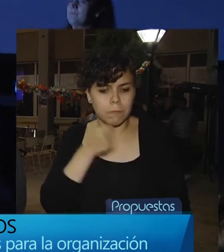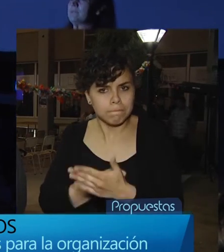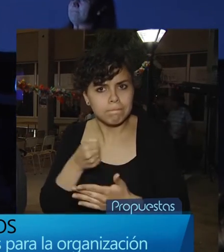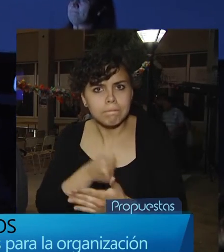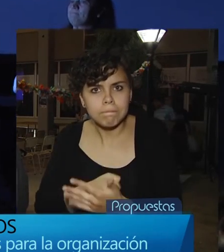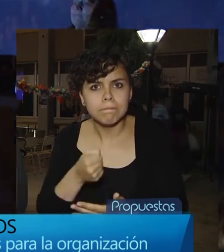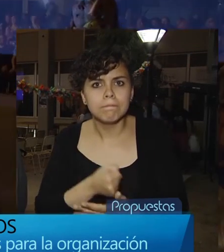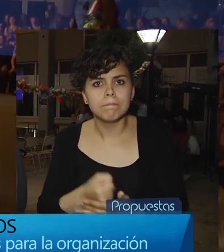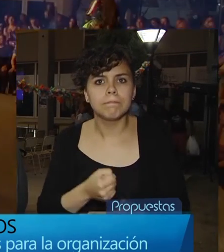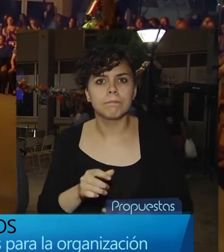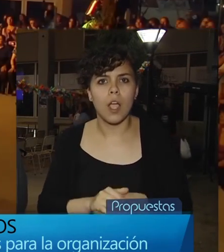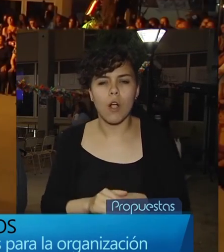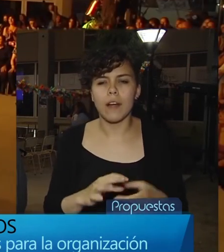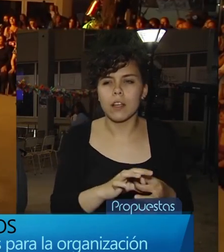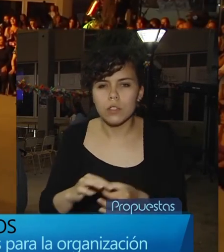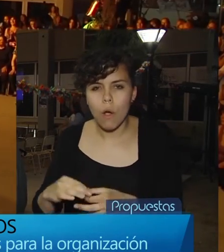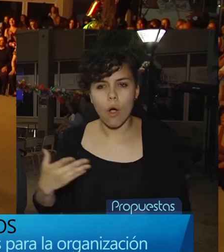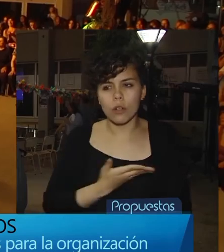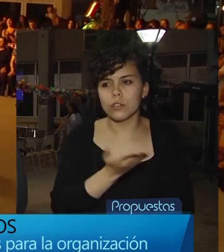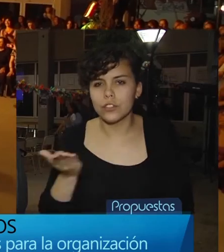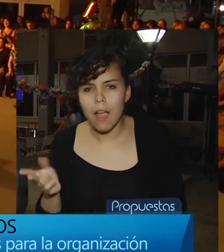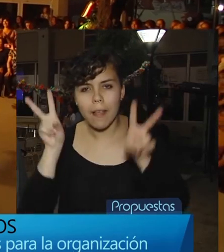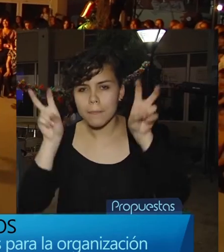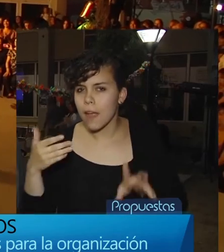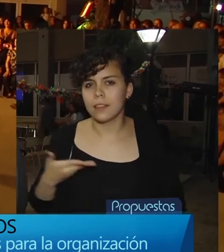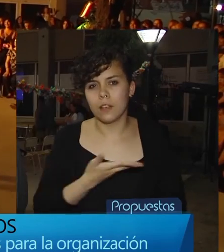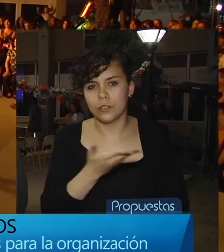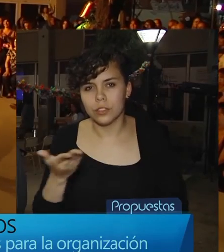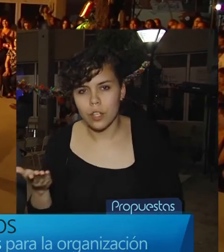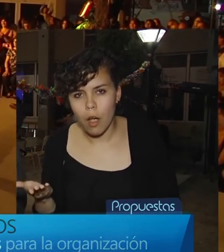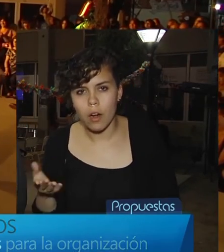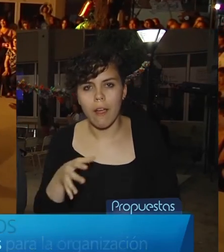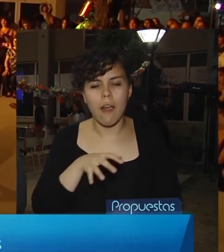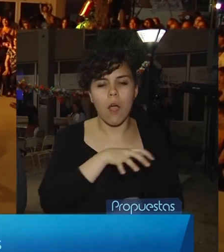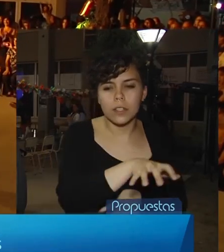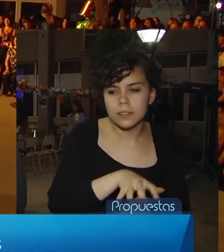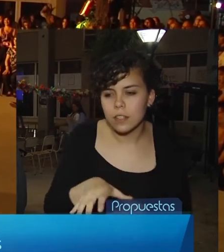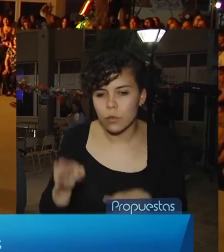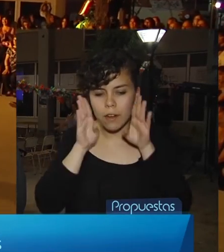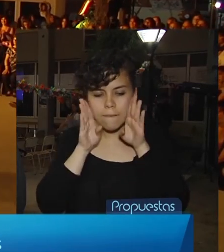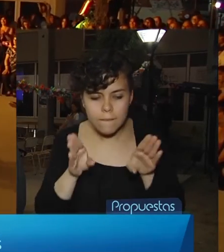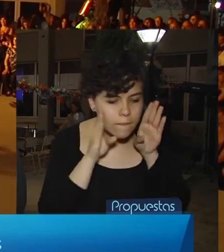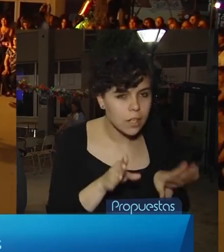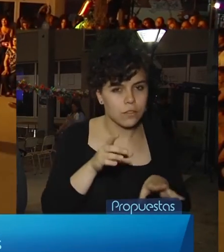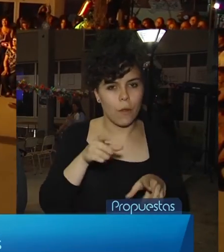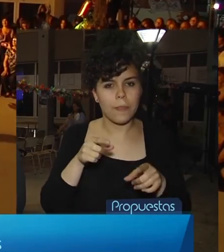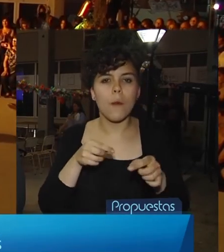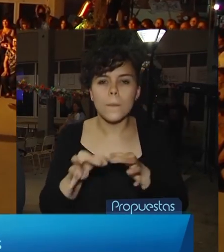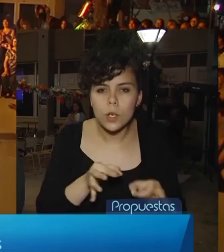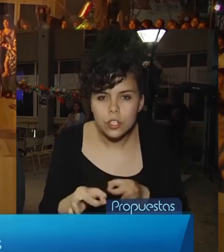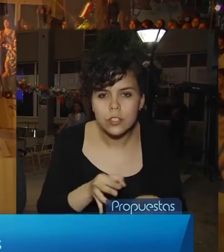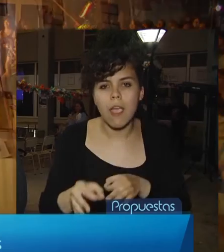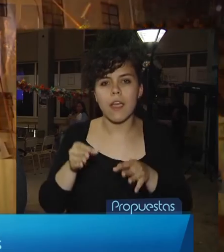comprometida con todos los aspectos sociales, con todo lo que significa la orientación de sus